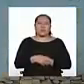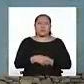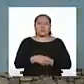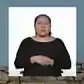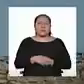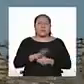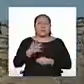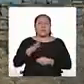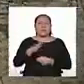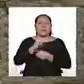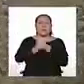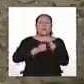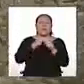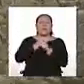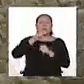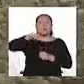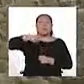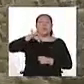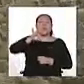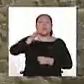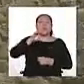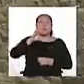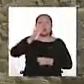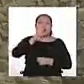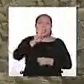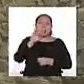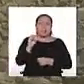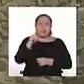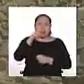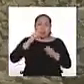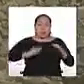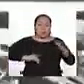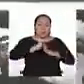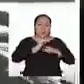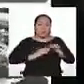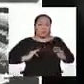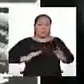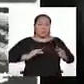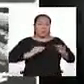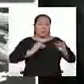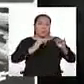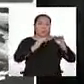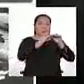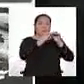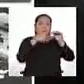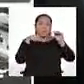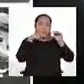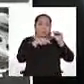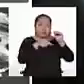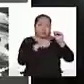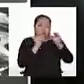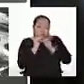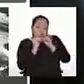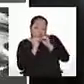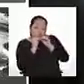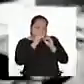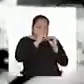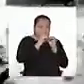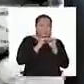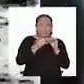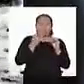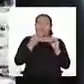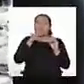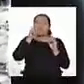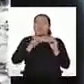En la década de 1960, una de las pirámides del Paraíso fue intervenida y restaurada por el